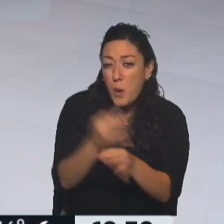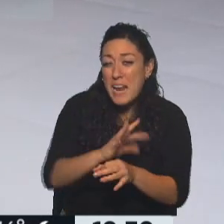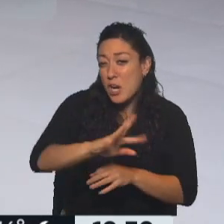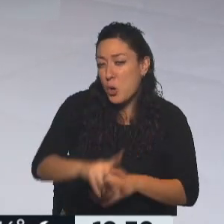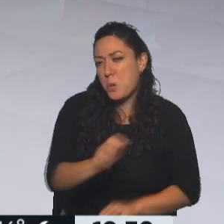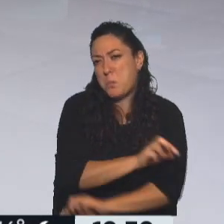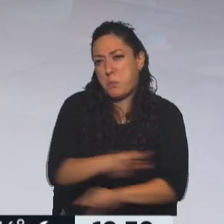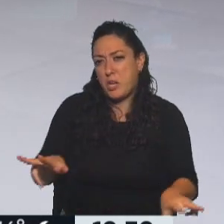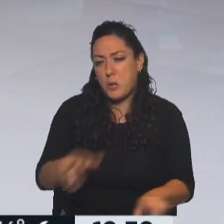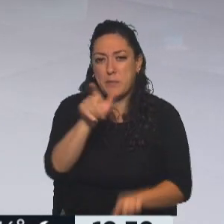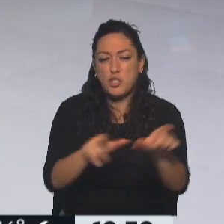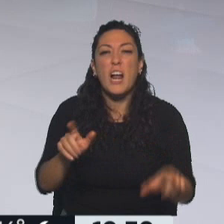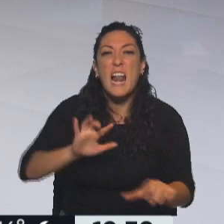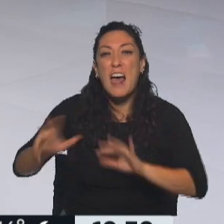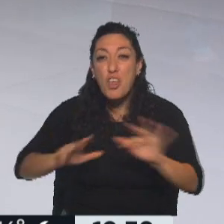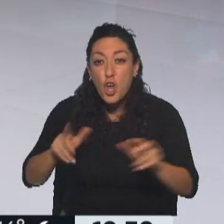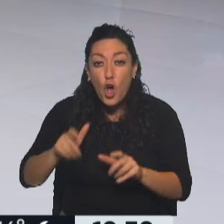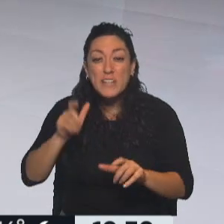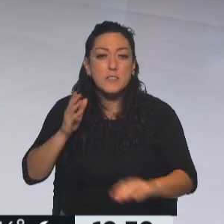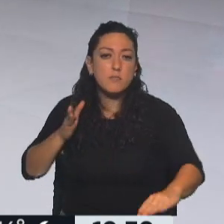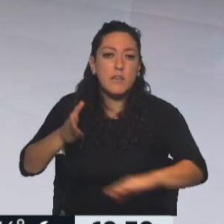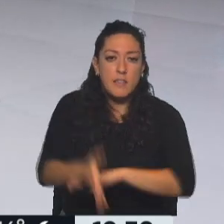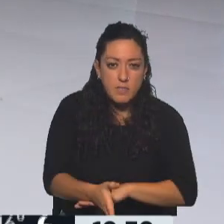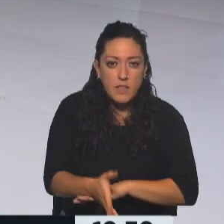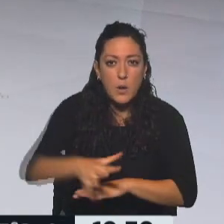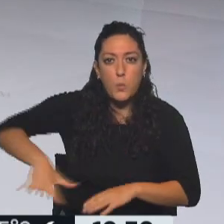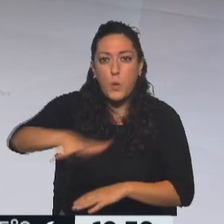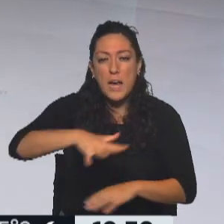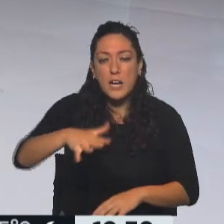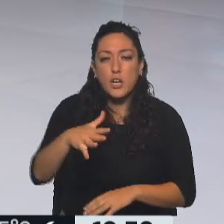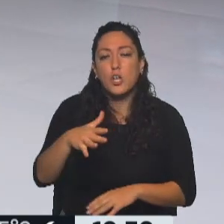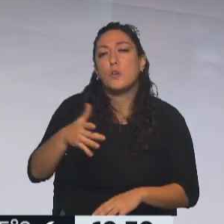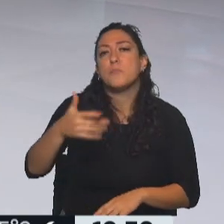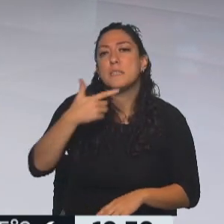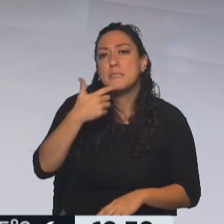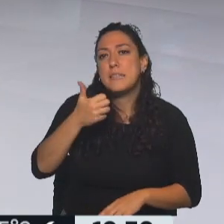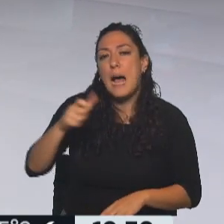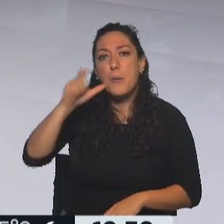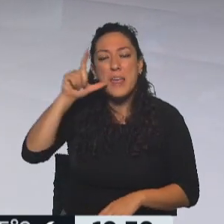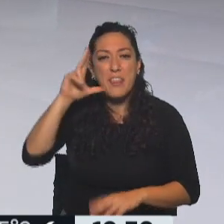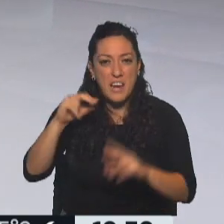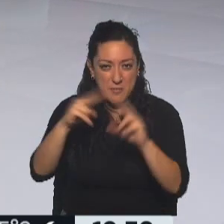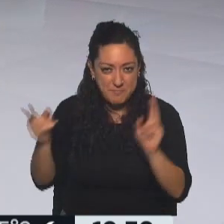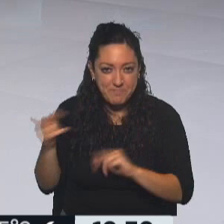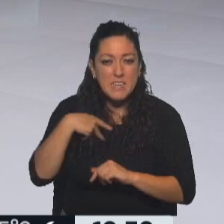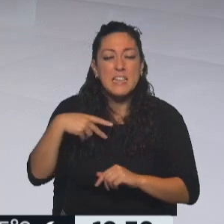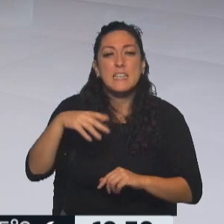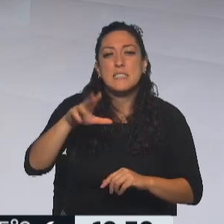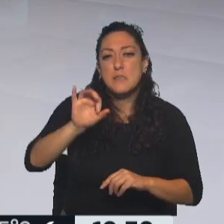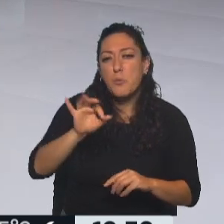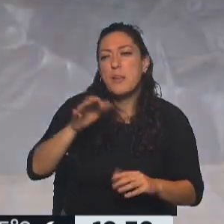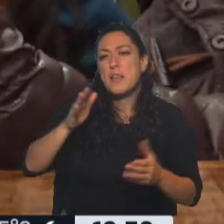vez que delincuentes entran a robar en un colegio del barrio de Saavedra. Se llevaron cerca de 60 computadoras y tablets. Este es el